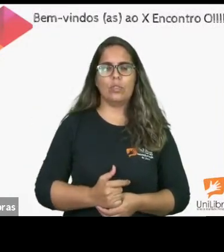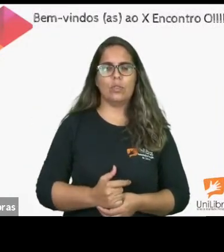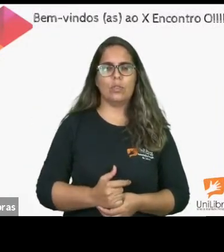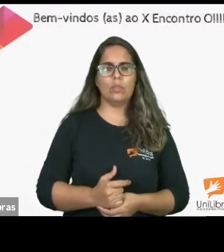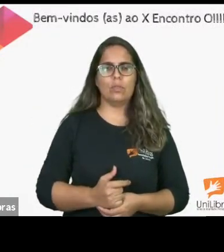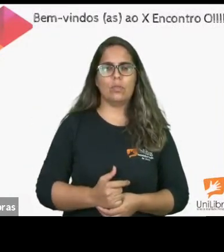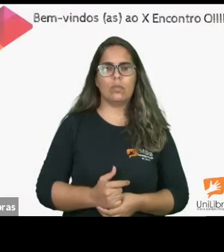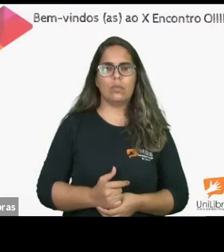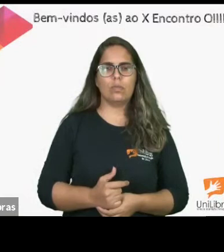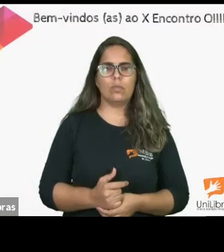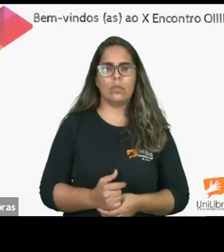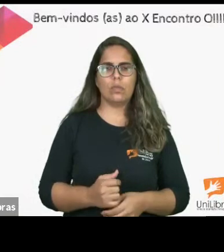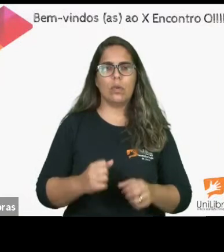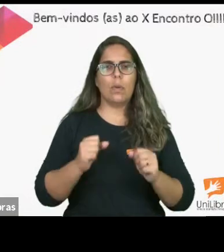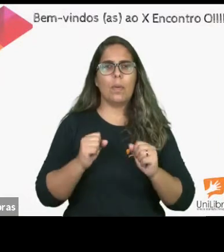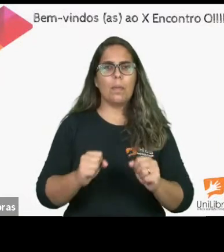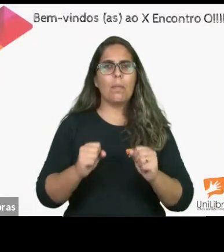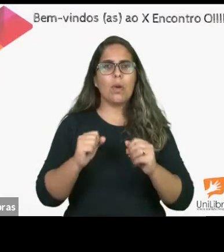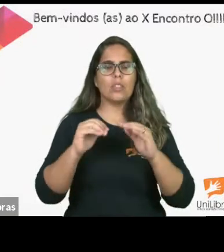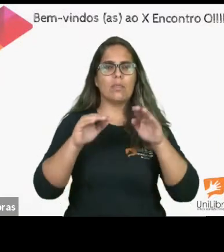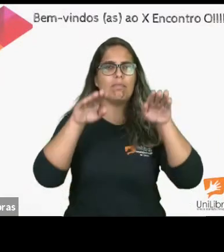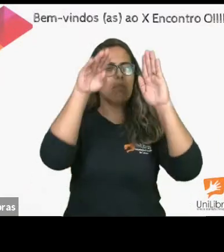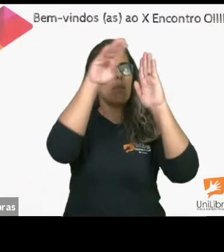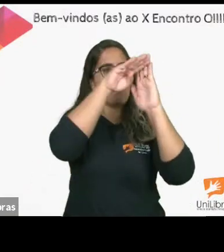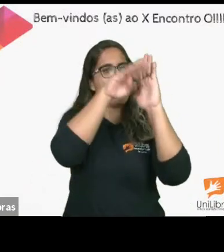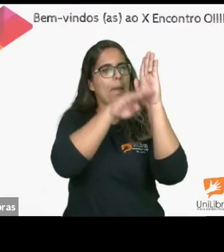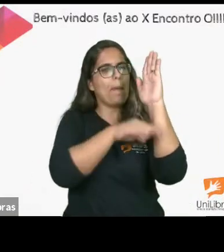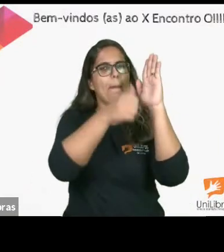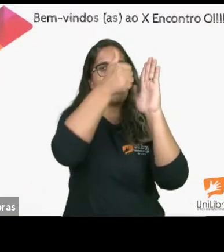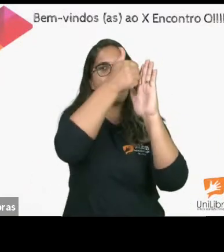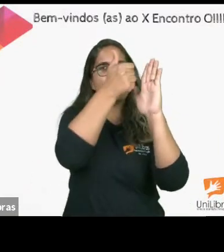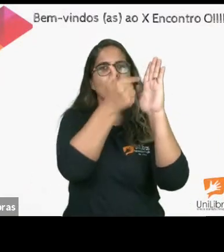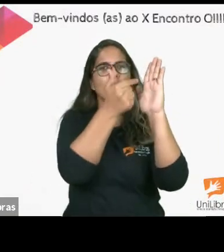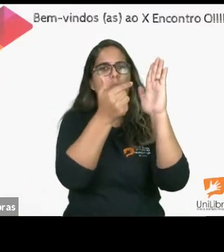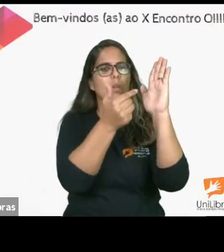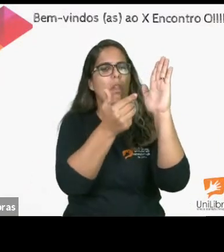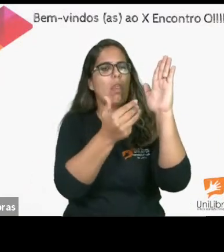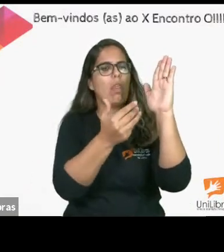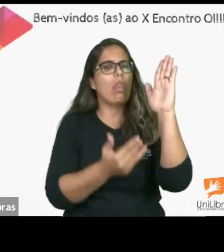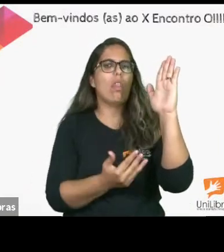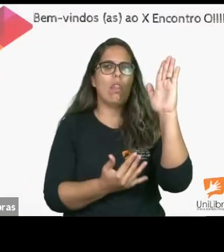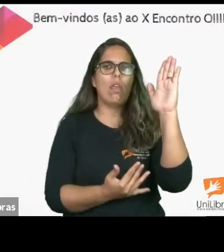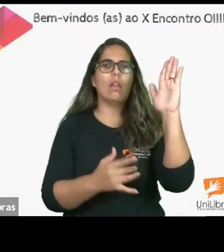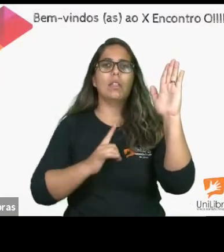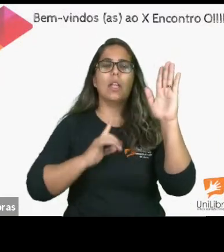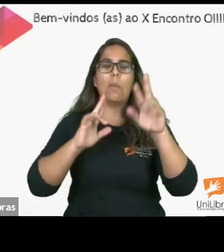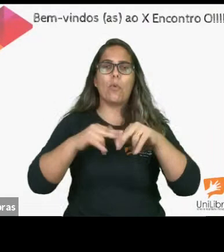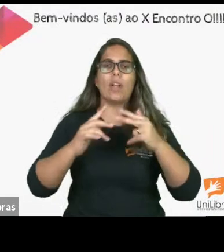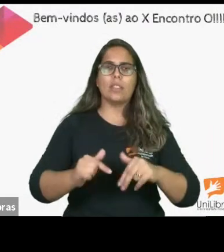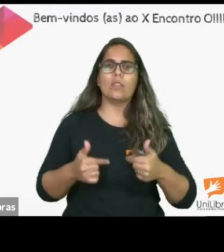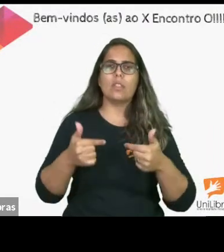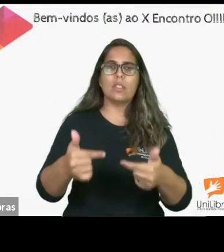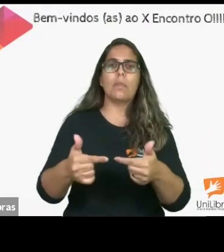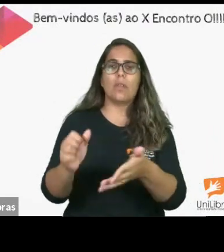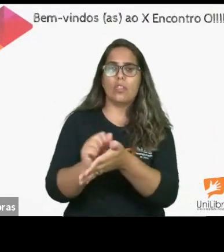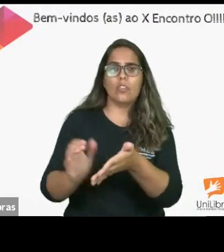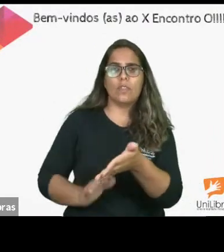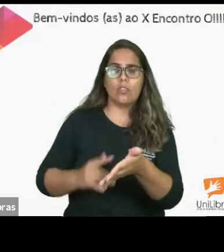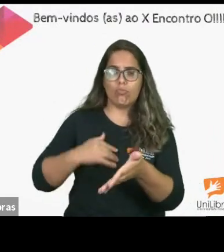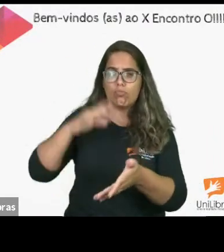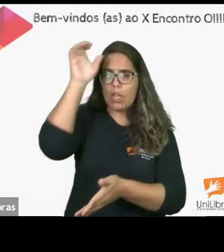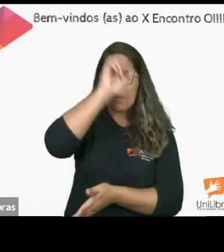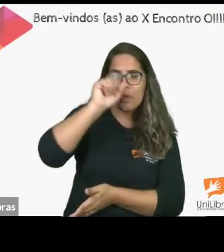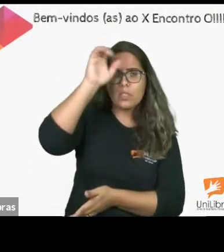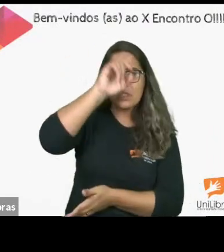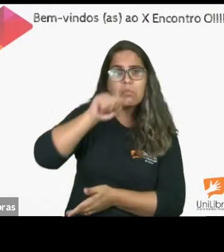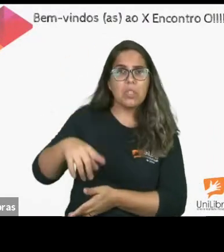puestas en un orden de precedencia, según un cierto desempeño respecto de una cierta tarea. Eso aprenden. Además aprenden